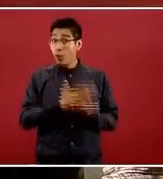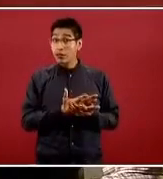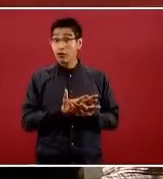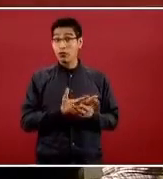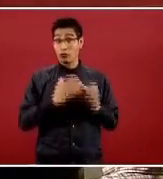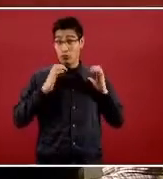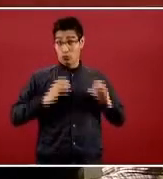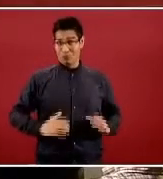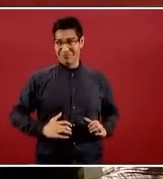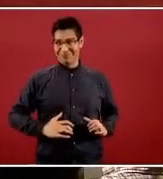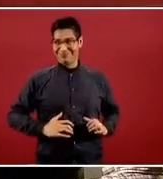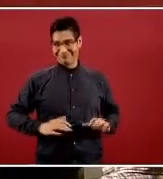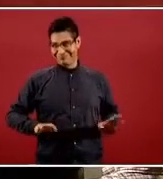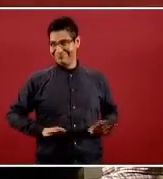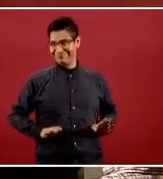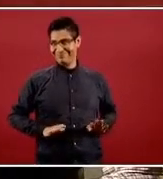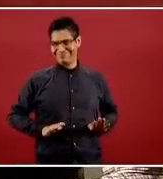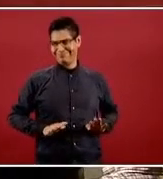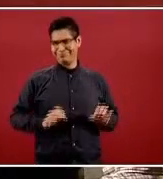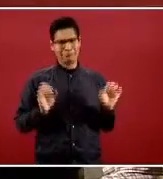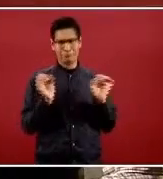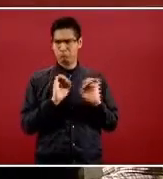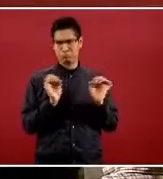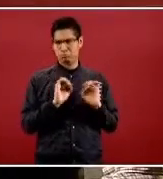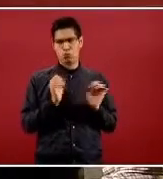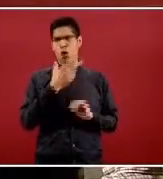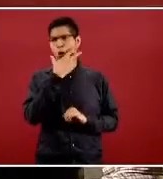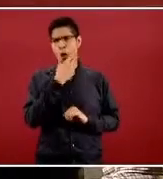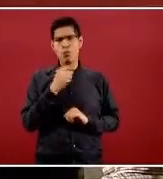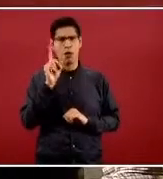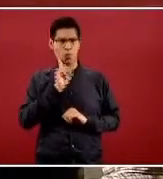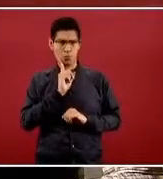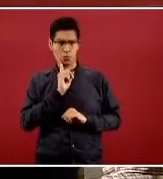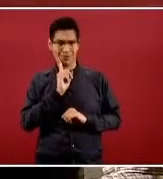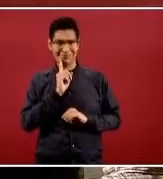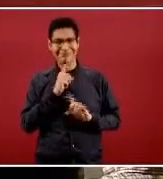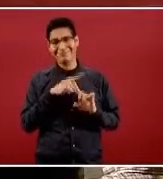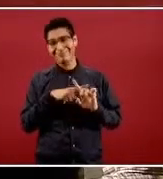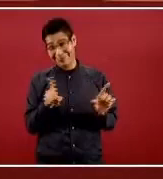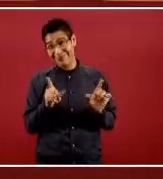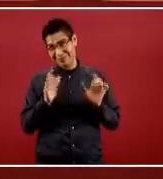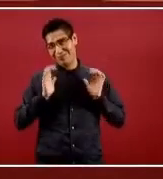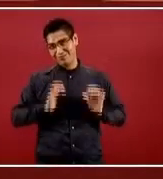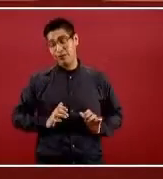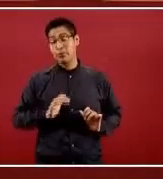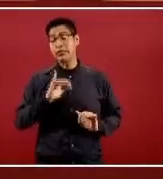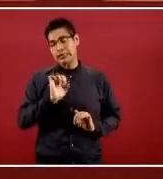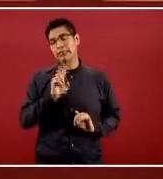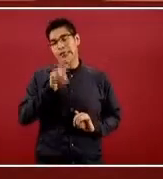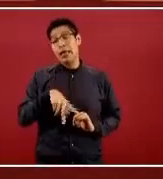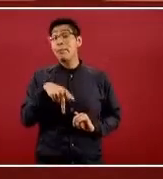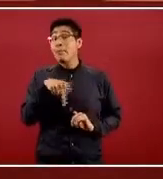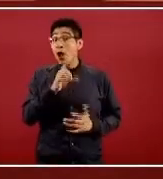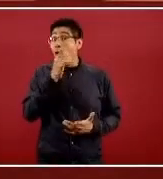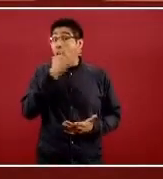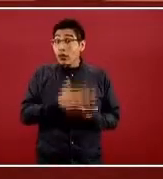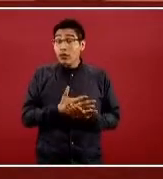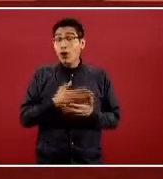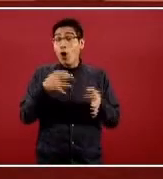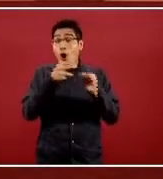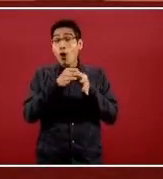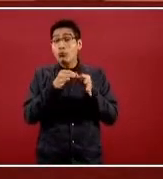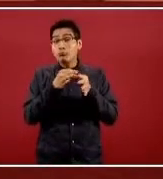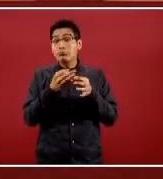biológicas y la diferencia entre un hombre y una mujer no estriba solamente en los componentes hormonales. Hay una